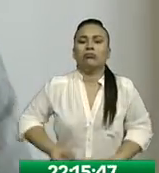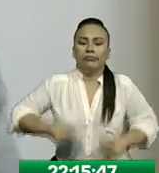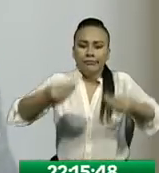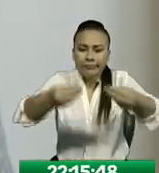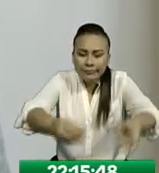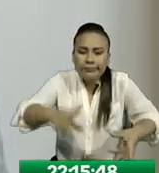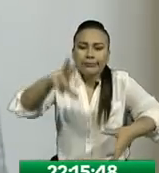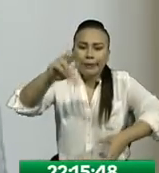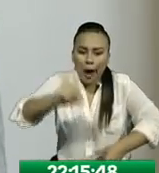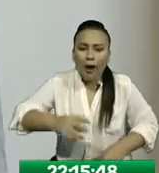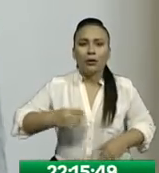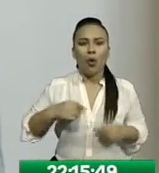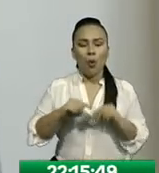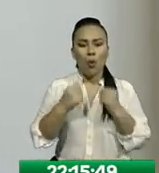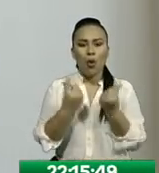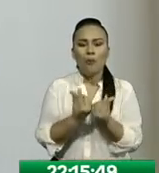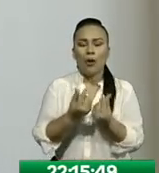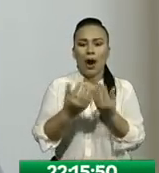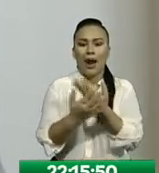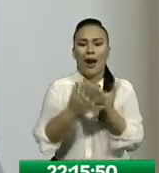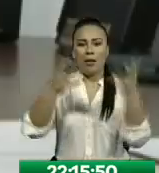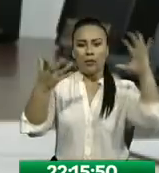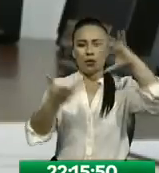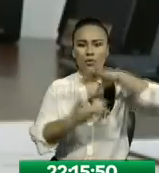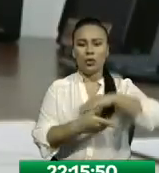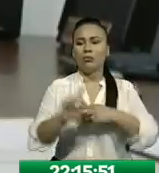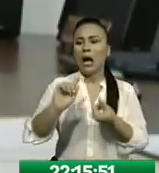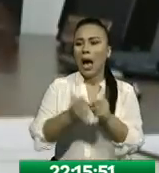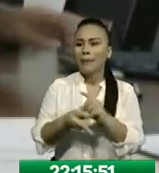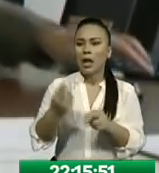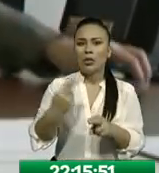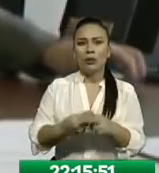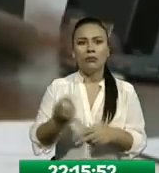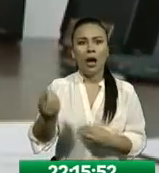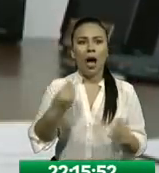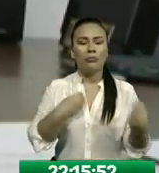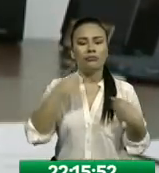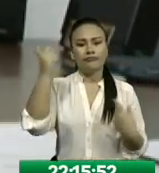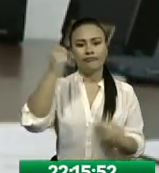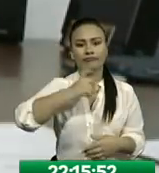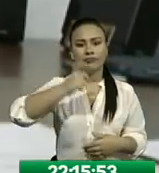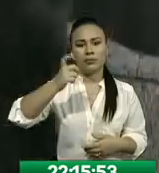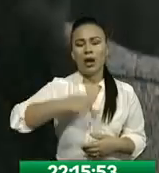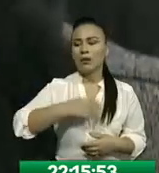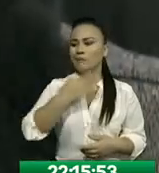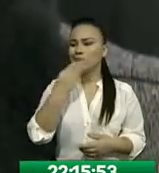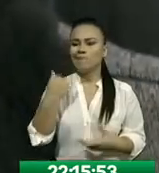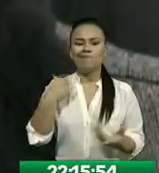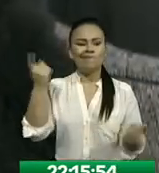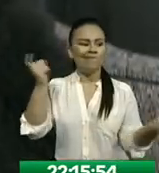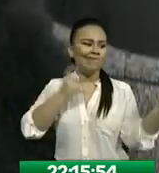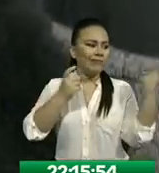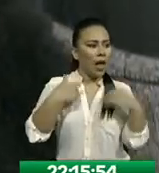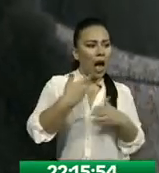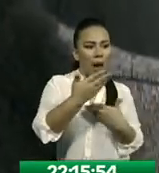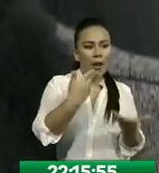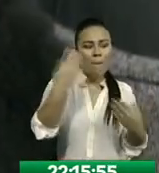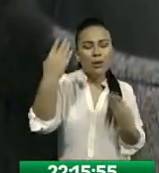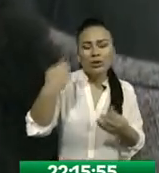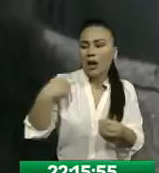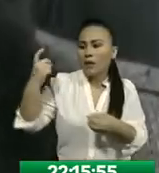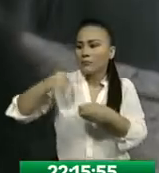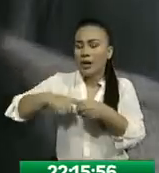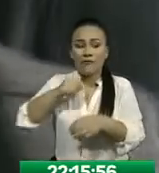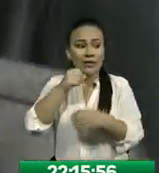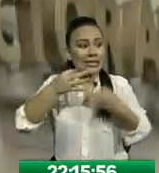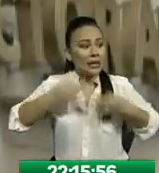cuando nos presentamos como Revolución Ciudadana nos objetaron el nombre. Muñoz afirmaba que era necesario buscar caminos de participación política aún sin tener